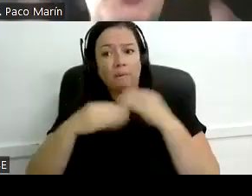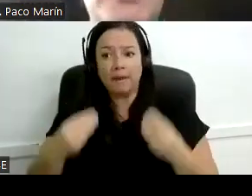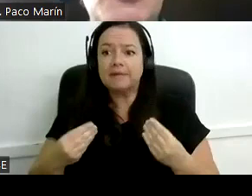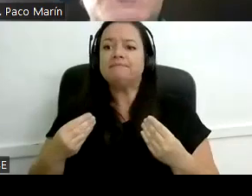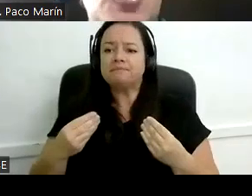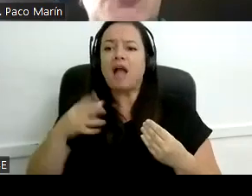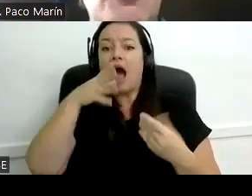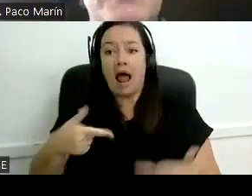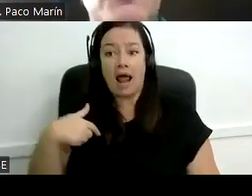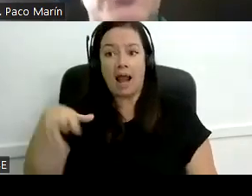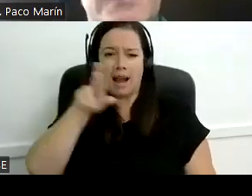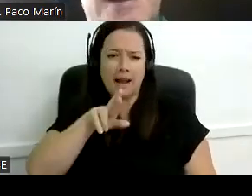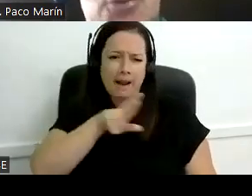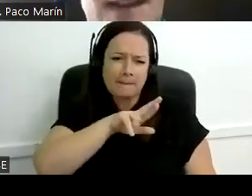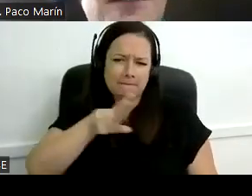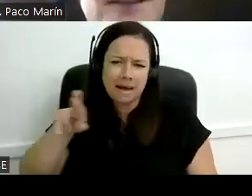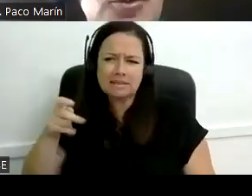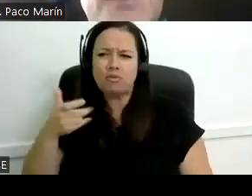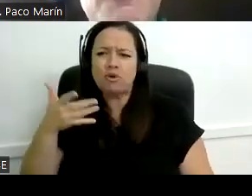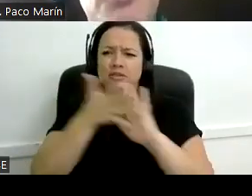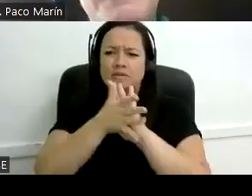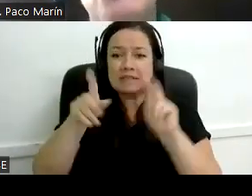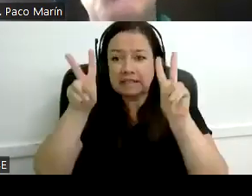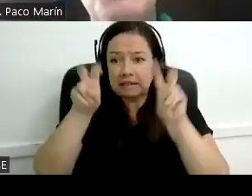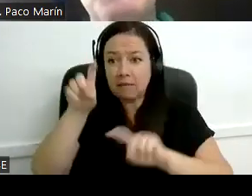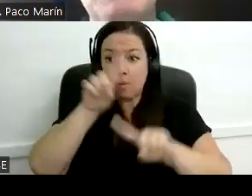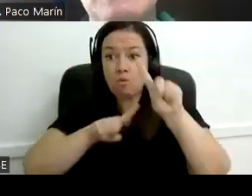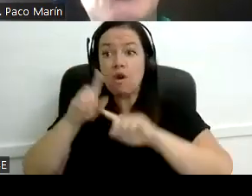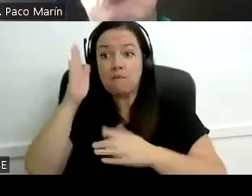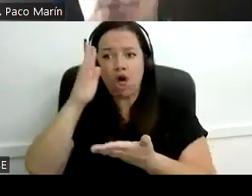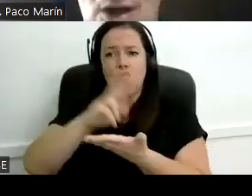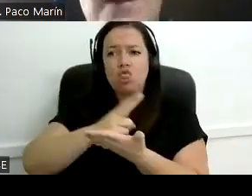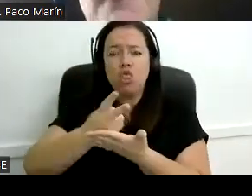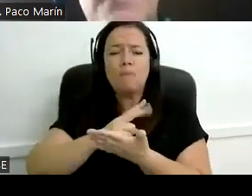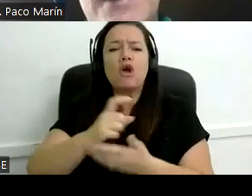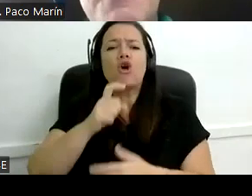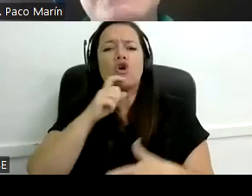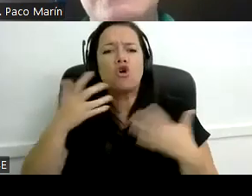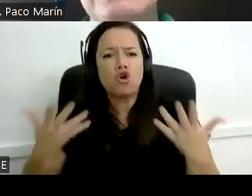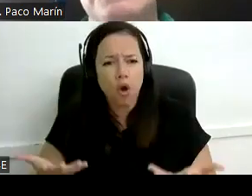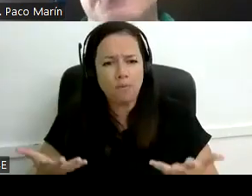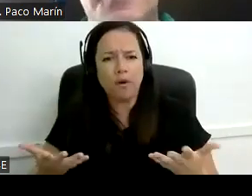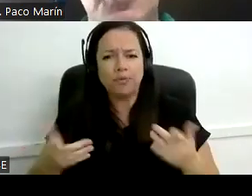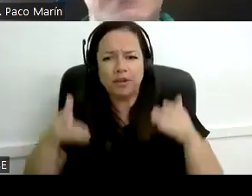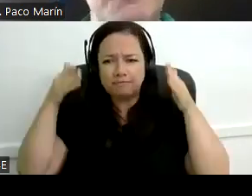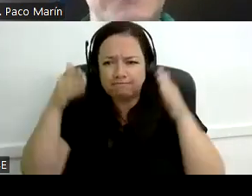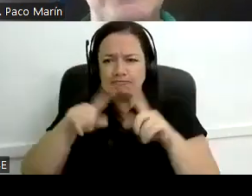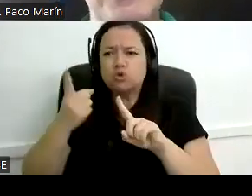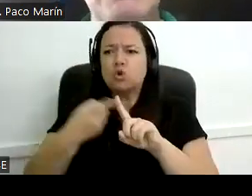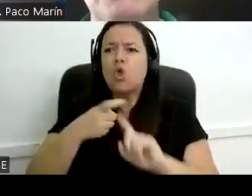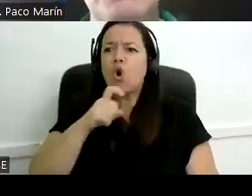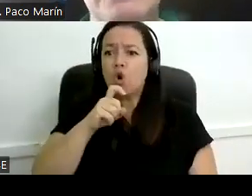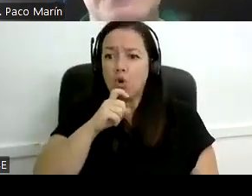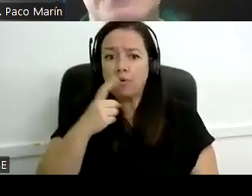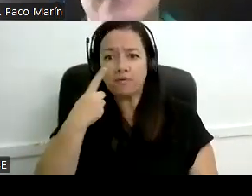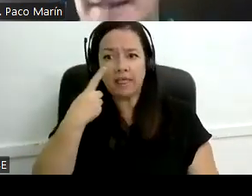repasar un poquito cómo deberíamos abordar este problema, el problema del insomnio, cómo lo abordamos realmente, porque veréis que hay